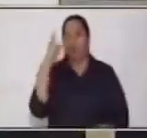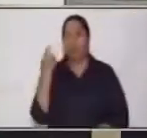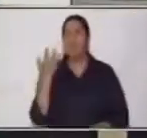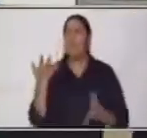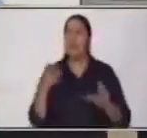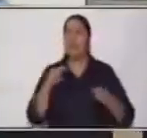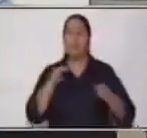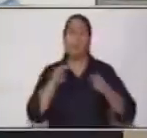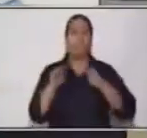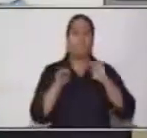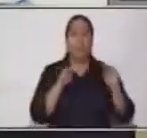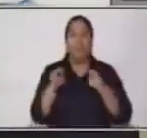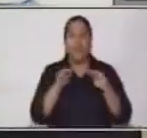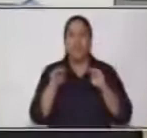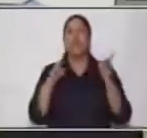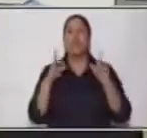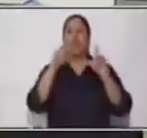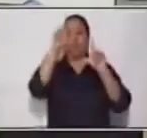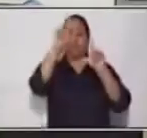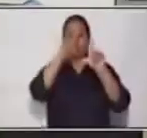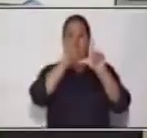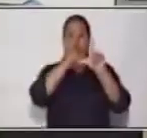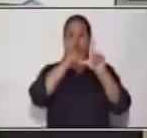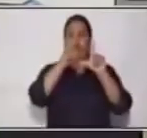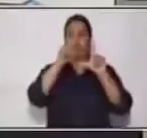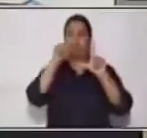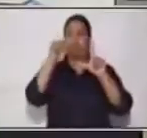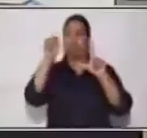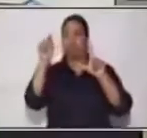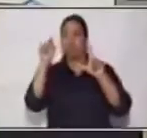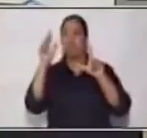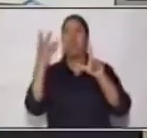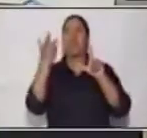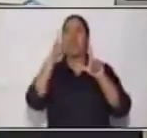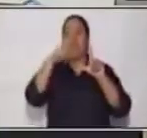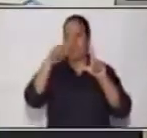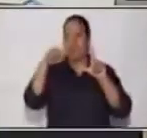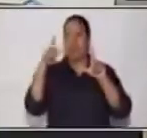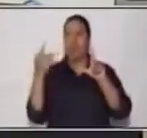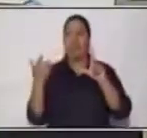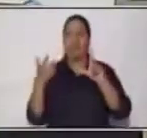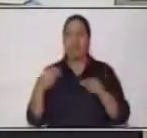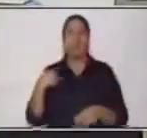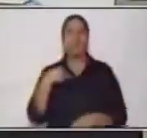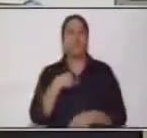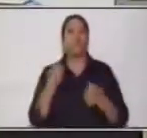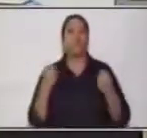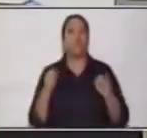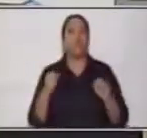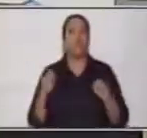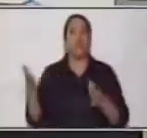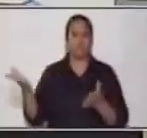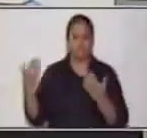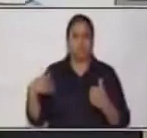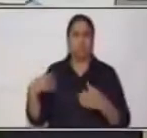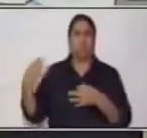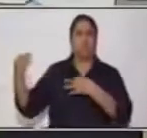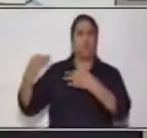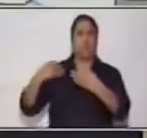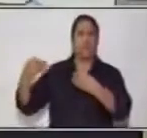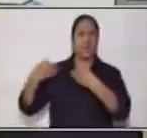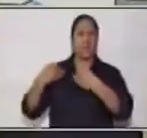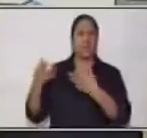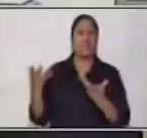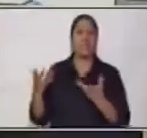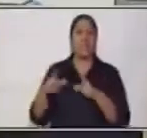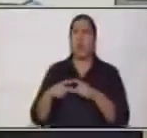gráfico, entonces tenemos que realizar gráficas, ¿verdad? Así es. Entonces, ¿me podrías explicar o me podrías ampliar más estas